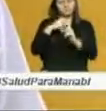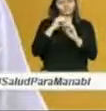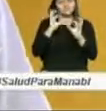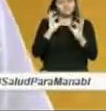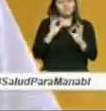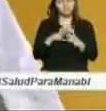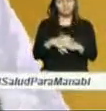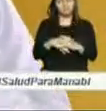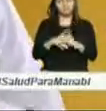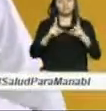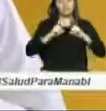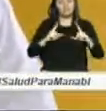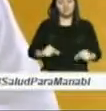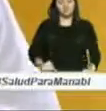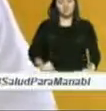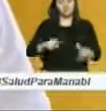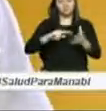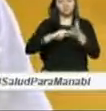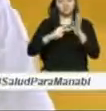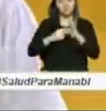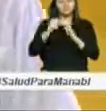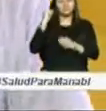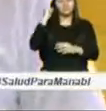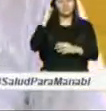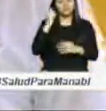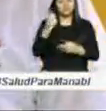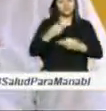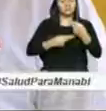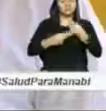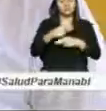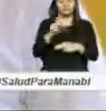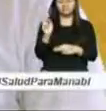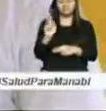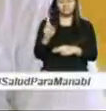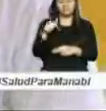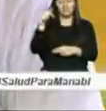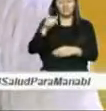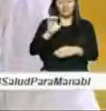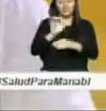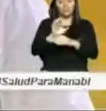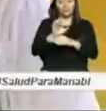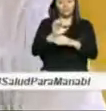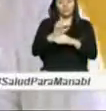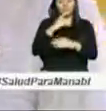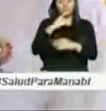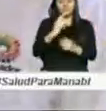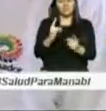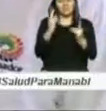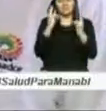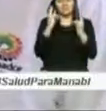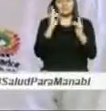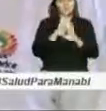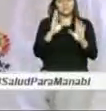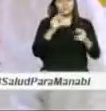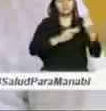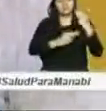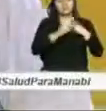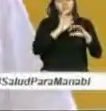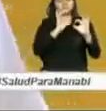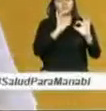La salud es un derecho, no un negocio, al que en el viejo Ecuador solo tenían acceso los más ricos. ¿Qué van